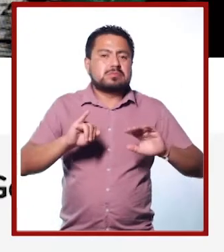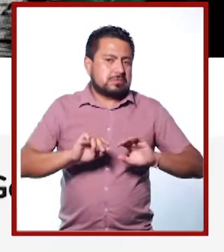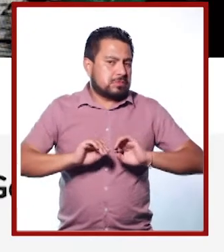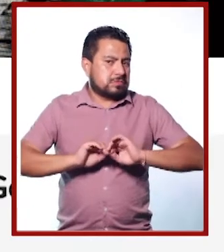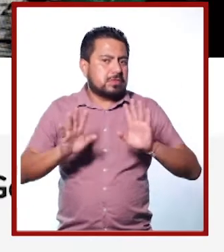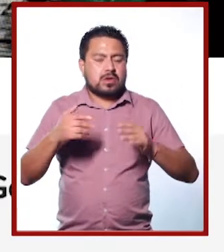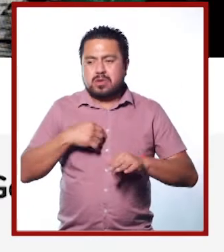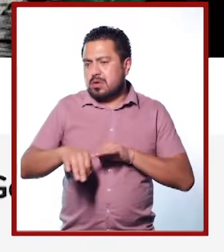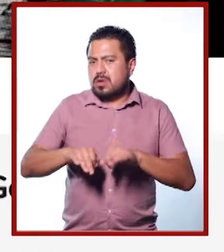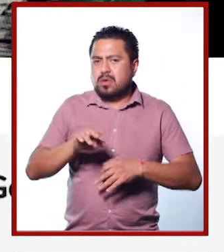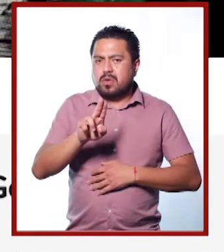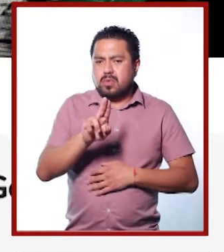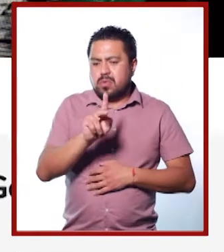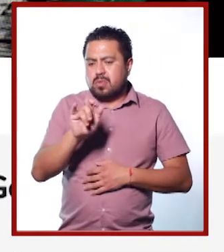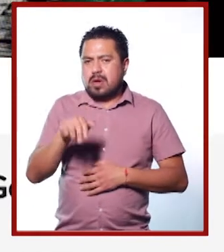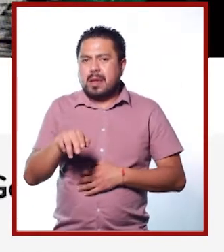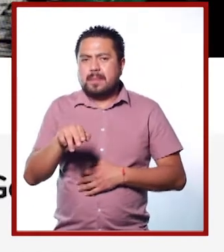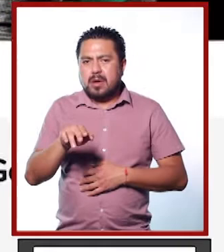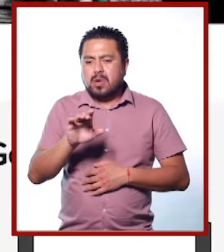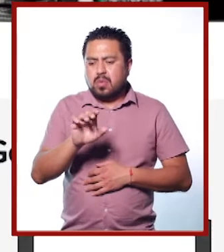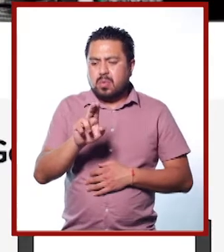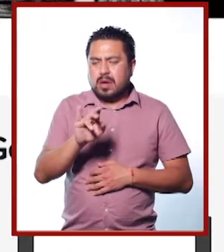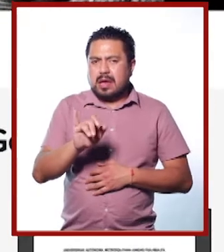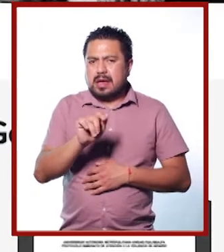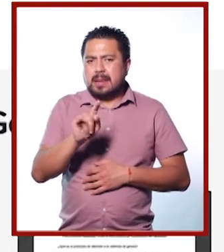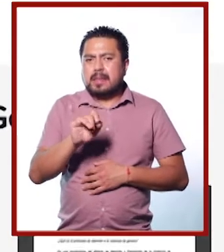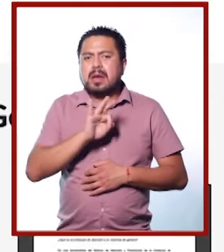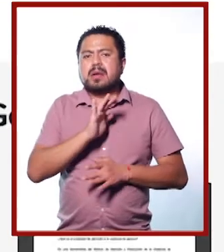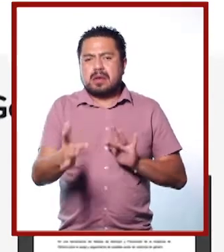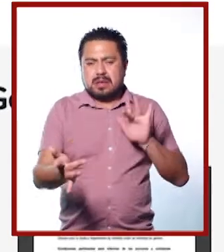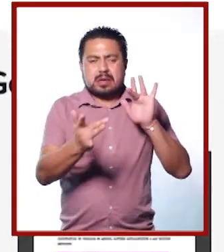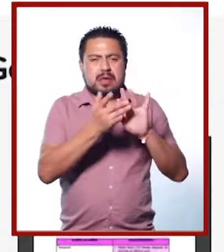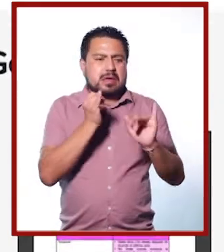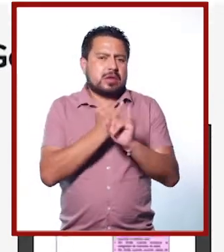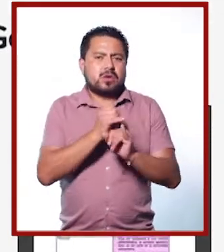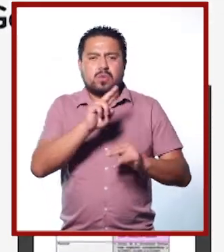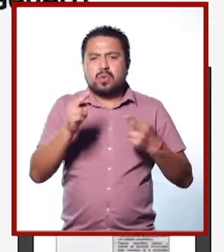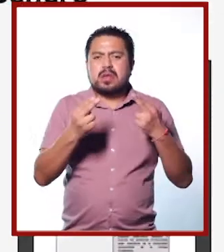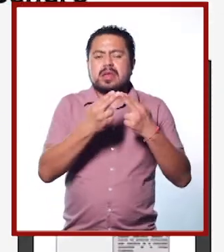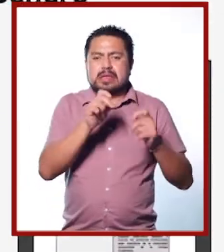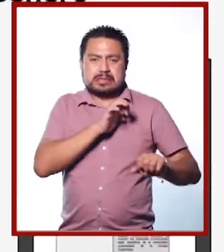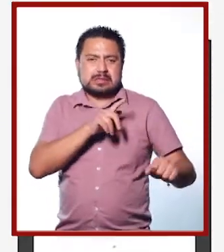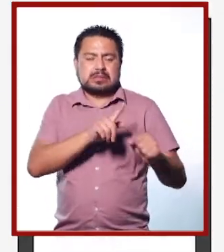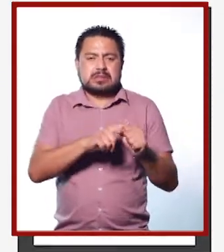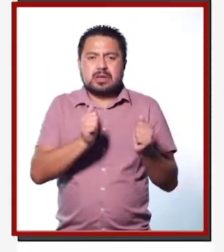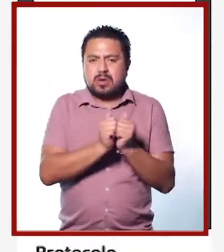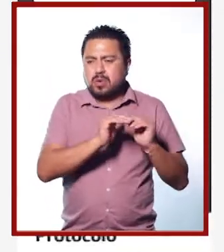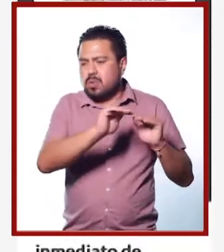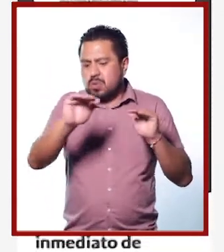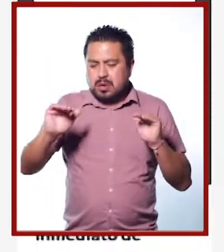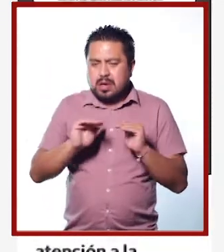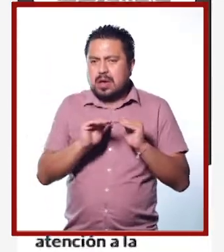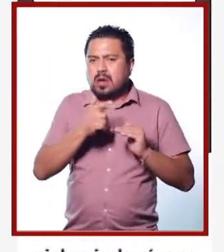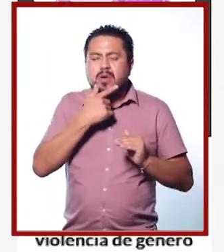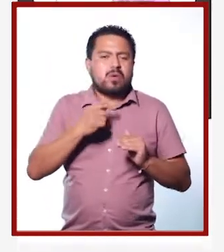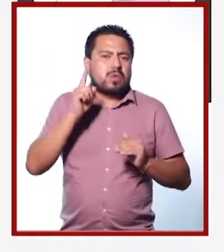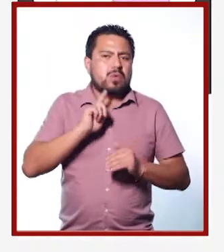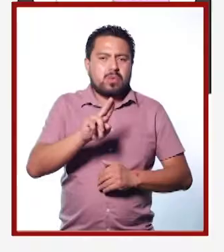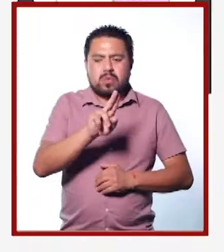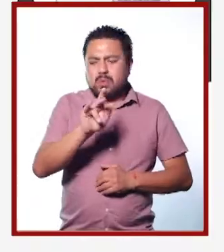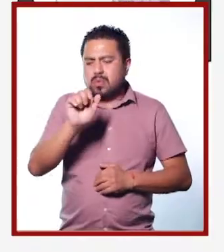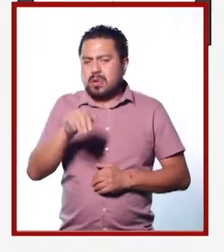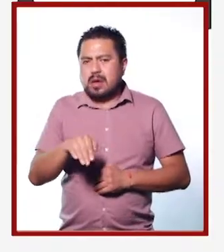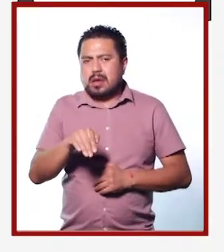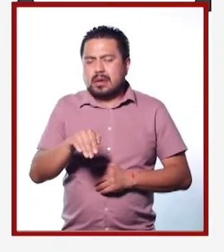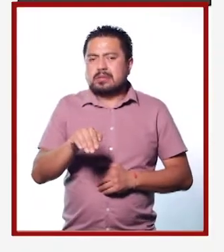pues yo trabajo en la UAM Coajimalpa y entonces la invitación es que sigan nuestra página. Se llama Unidad Especializada en Igualdad y Equidad de Género,